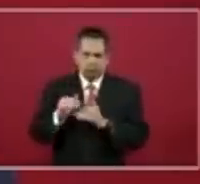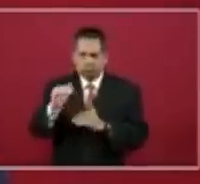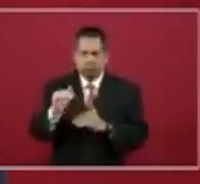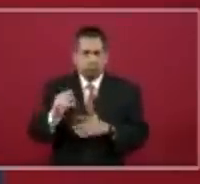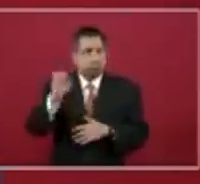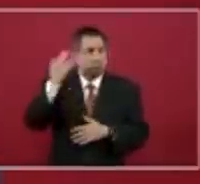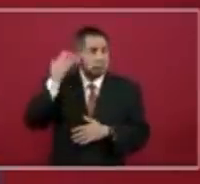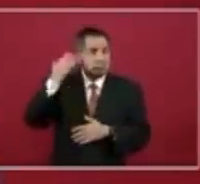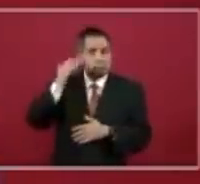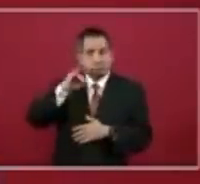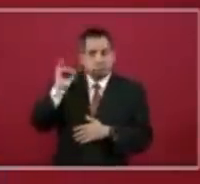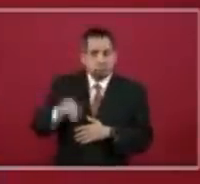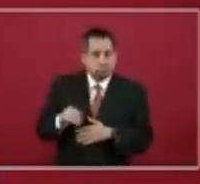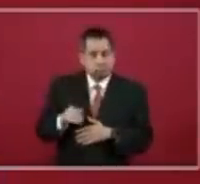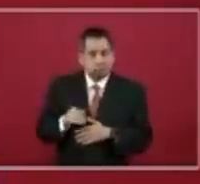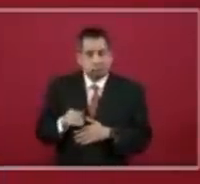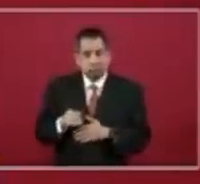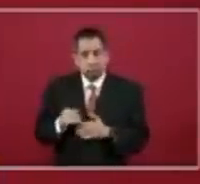había